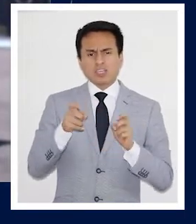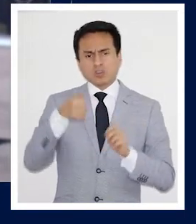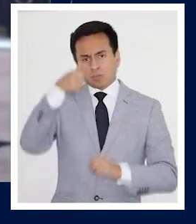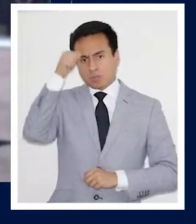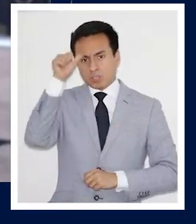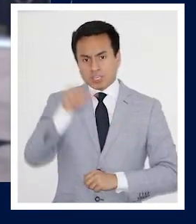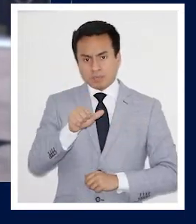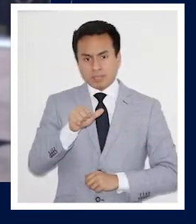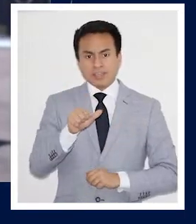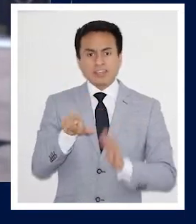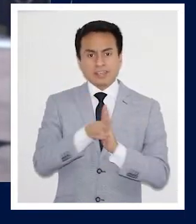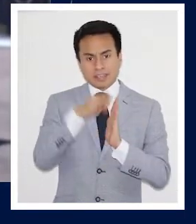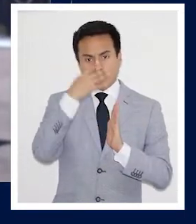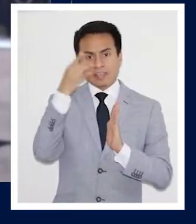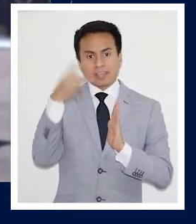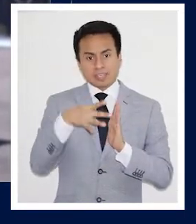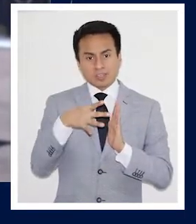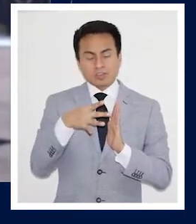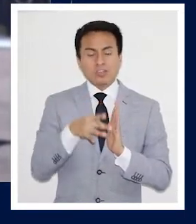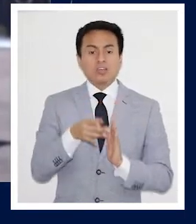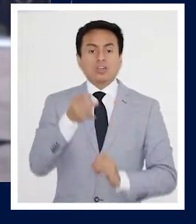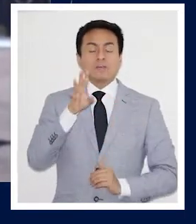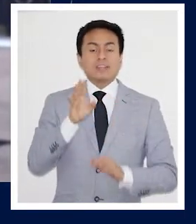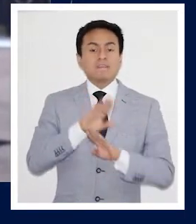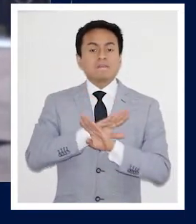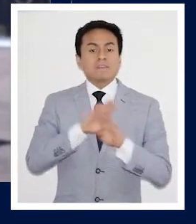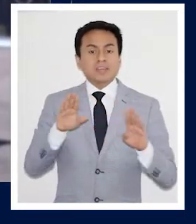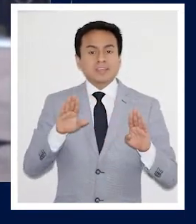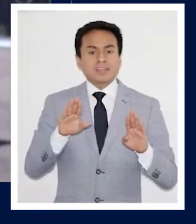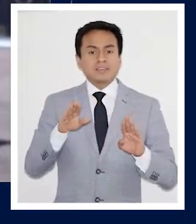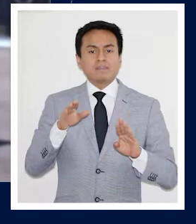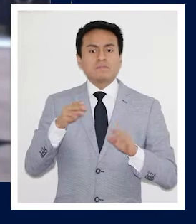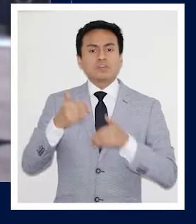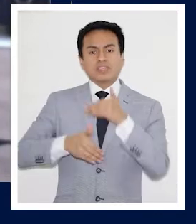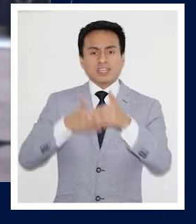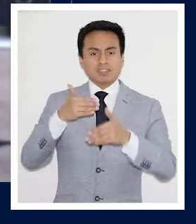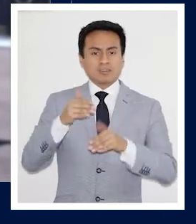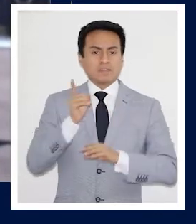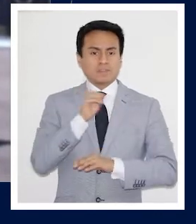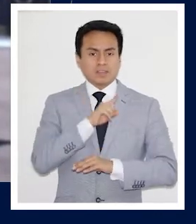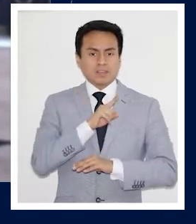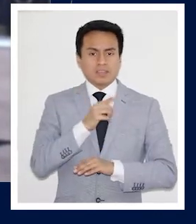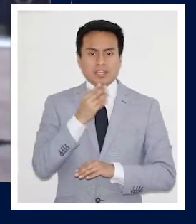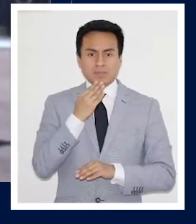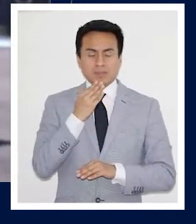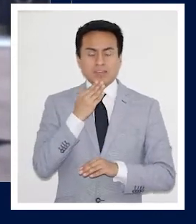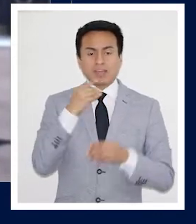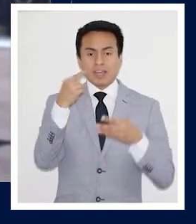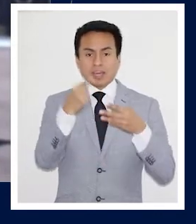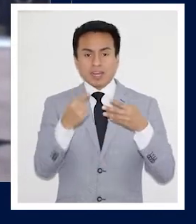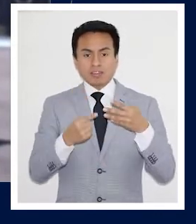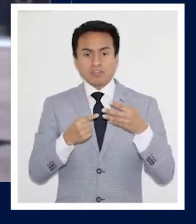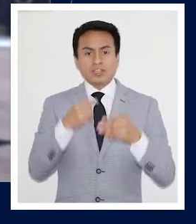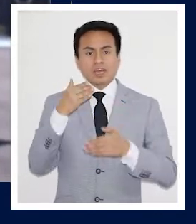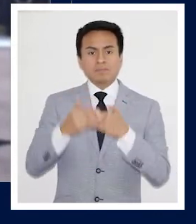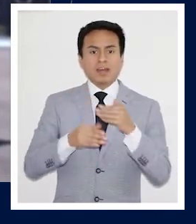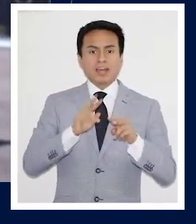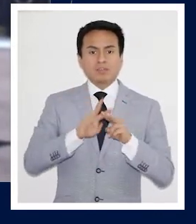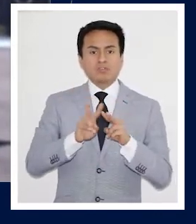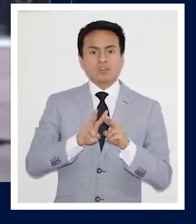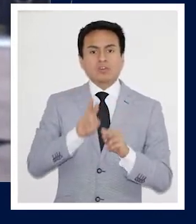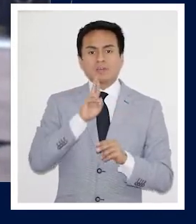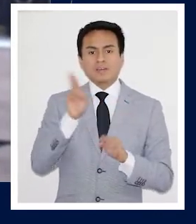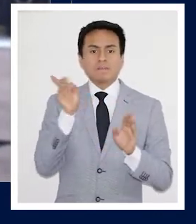partícipe de un hecho punible, o sea, de un delito, y solo culmina cuando finaliza ese proceso, incluyendo en cada caso la